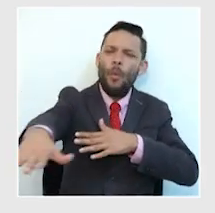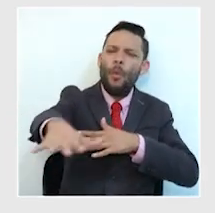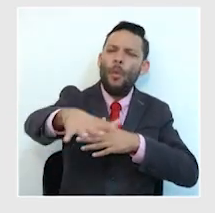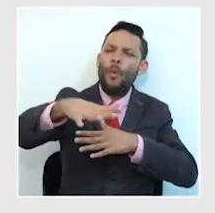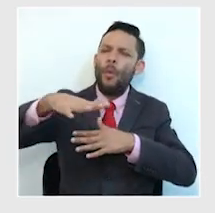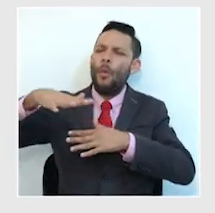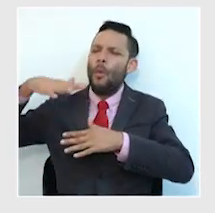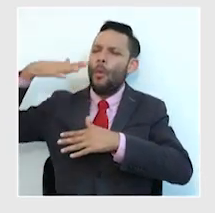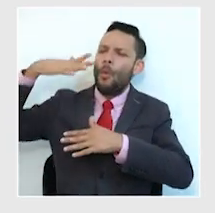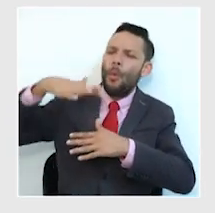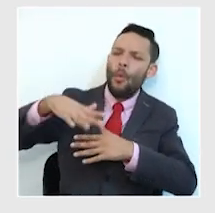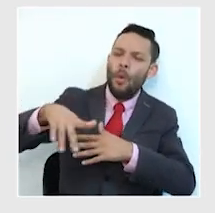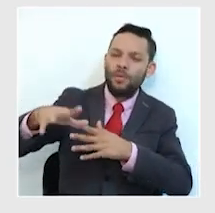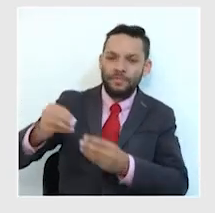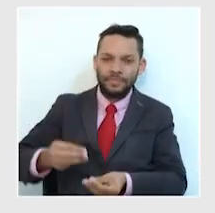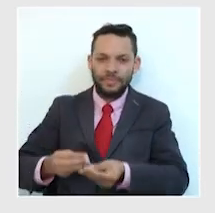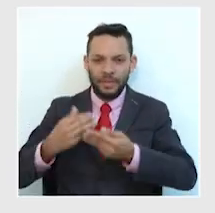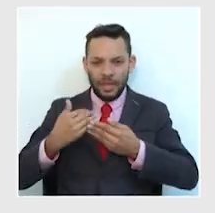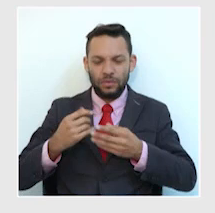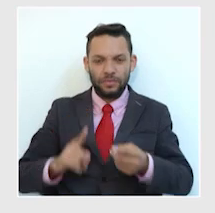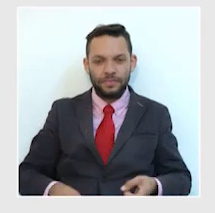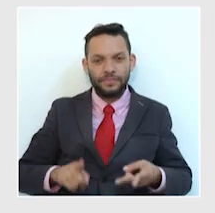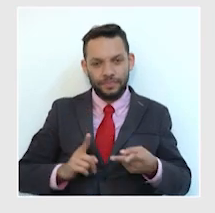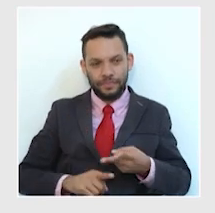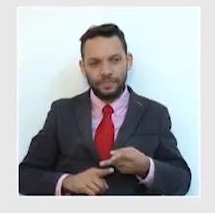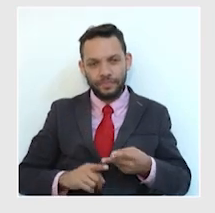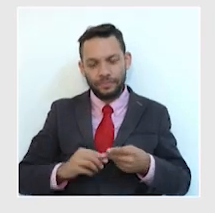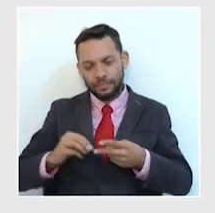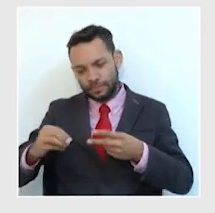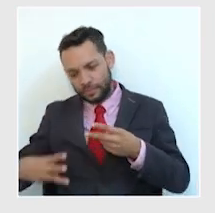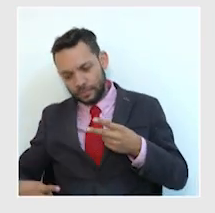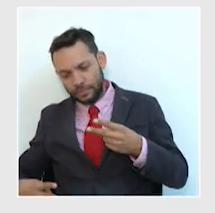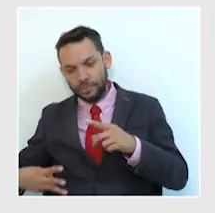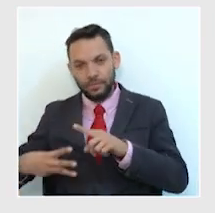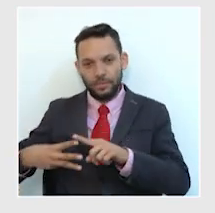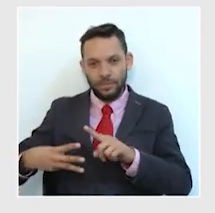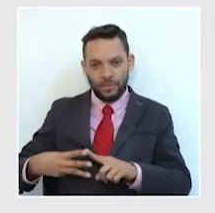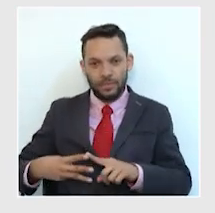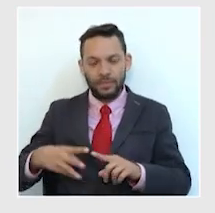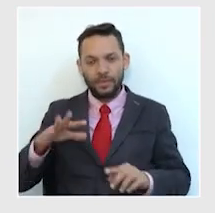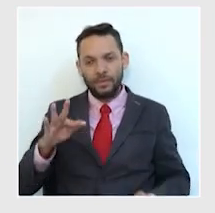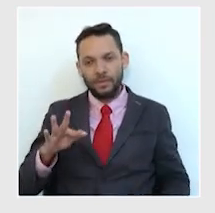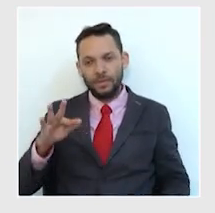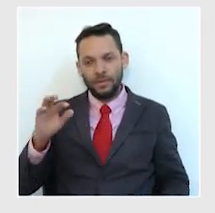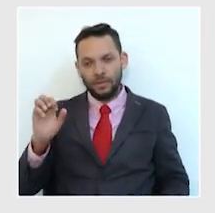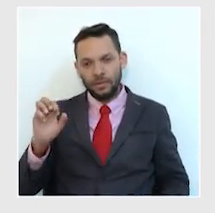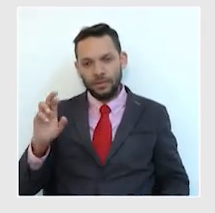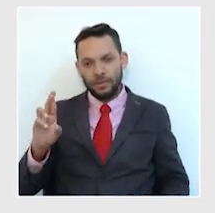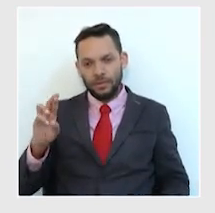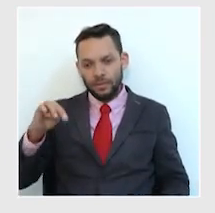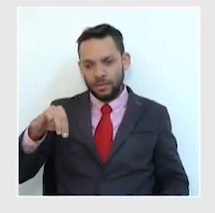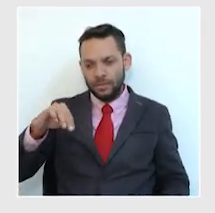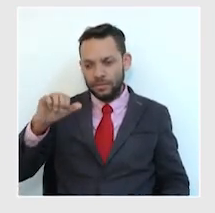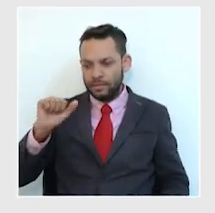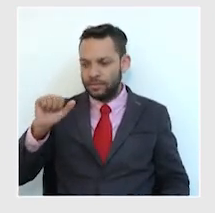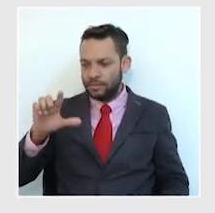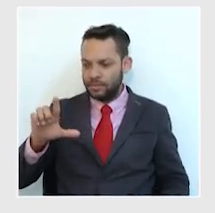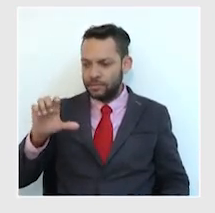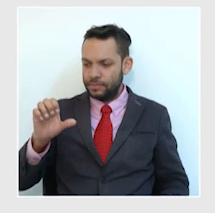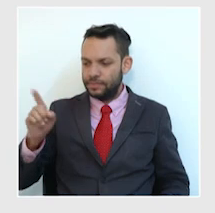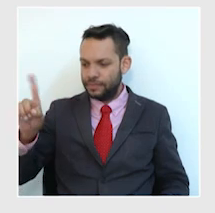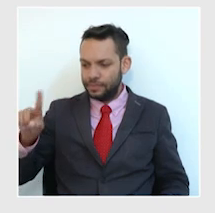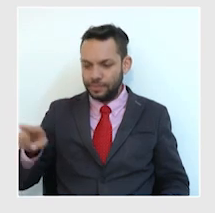y fundamentalmente vamos a hacer tres principales tipos de productos que son las aguas termales que aplicamos a veces tópicamente